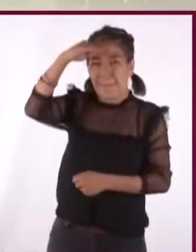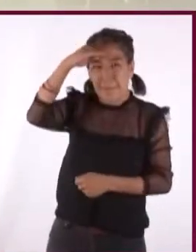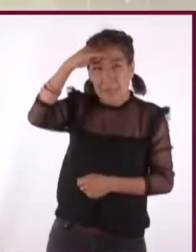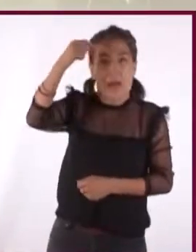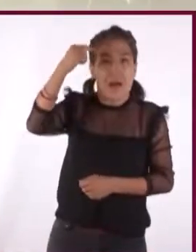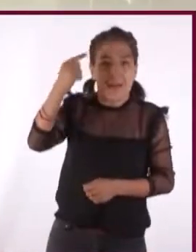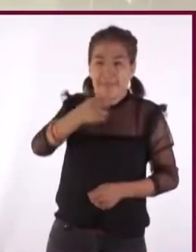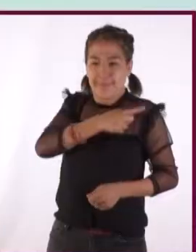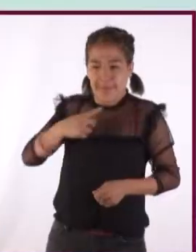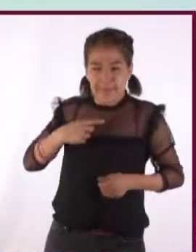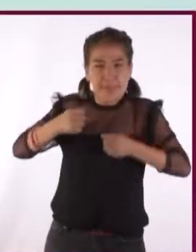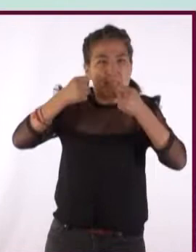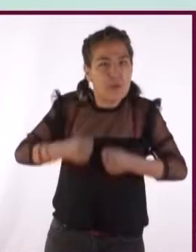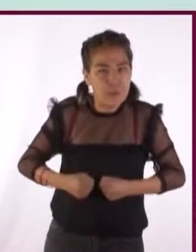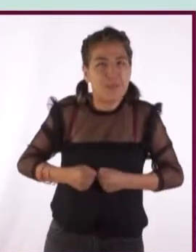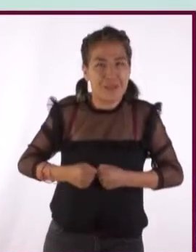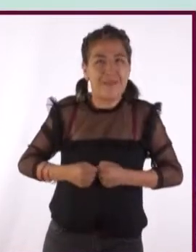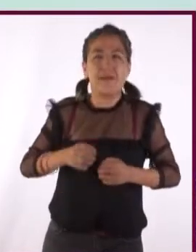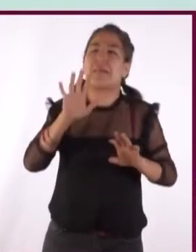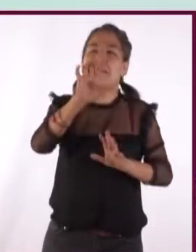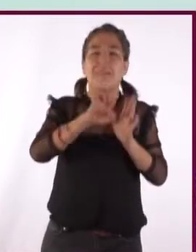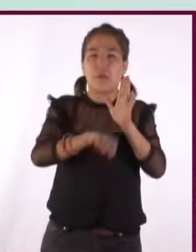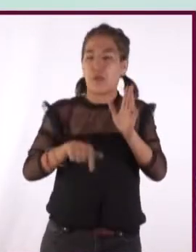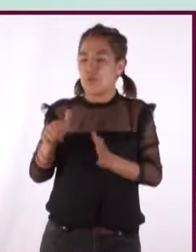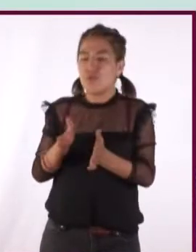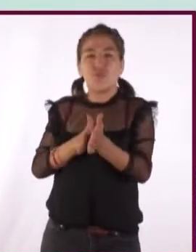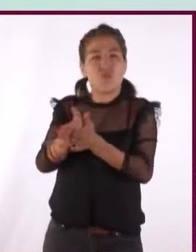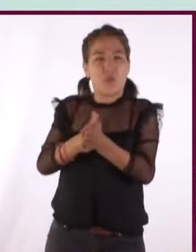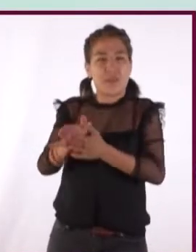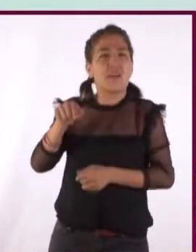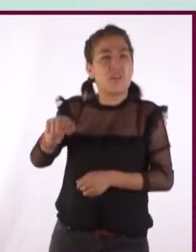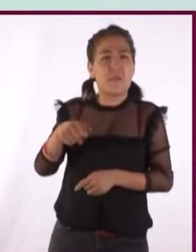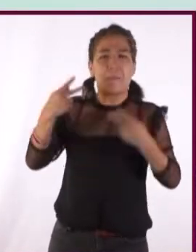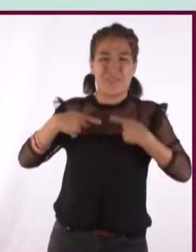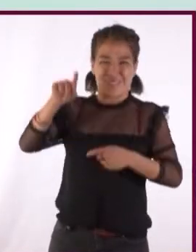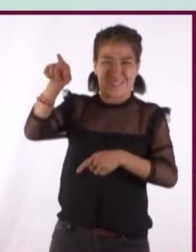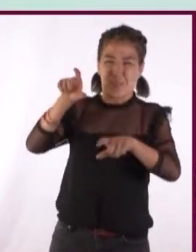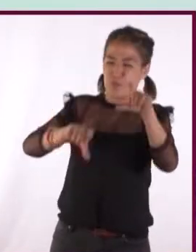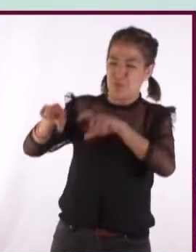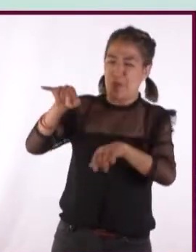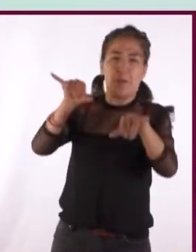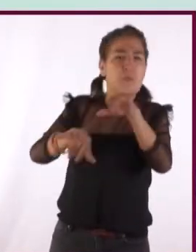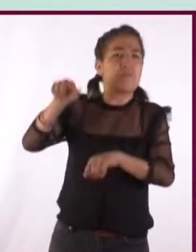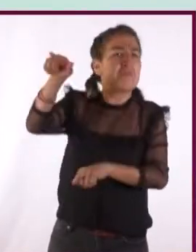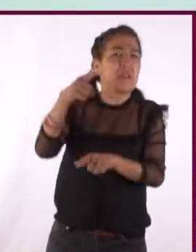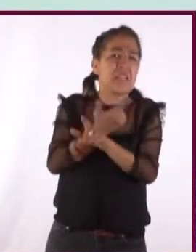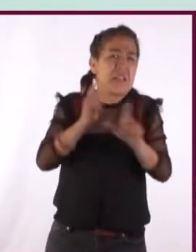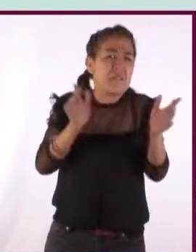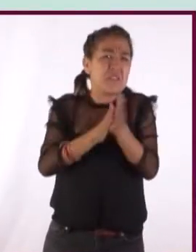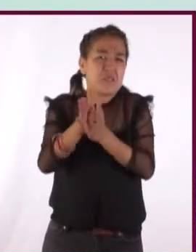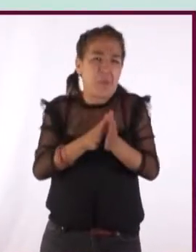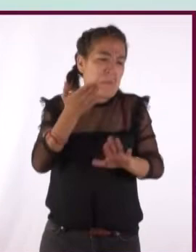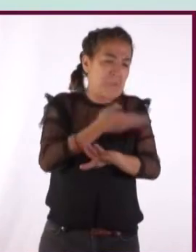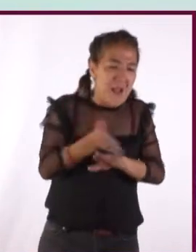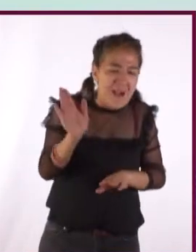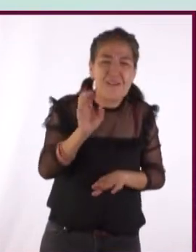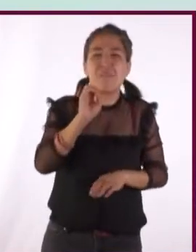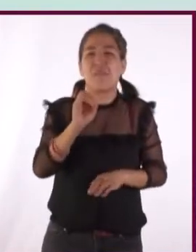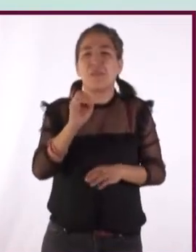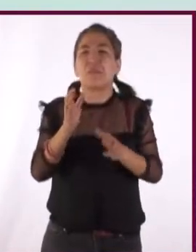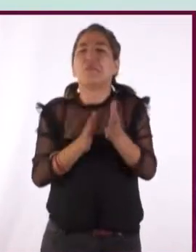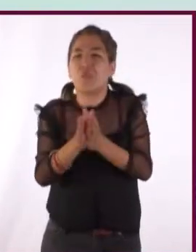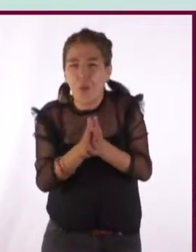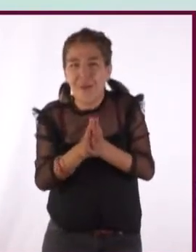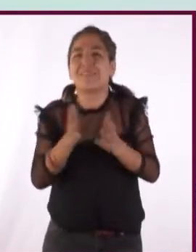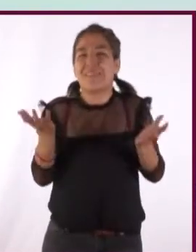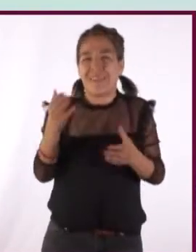regularidades que debería de ser, ¿no? Los chocolates, los químicos los podrían hacer del color que quisieran, pero los